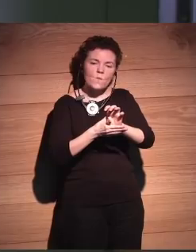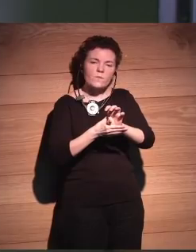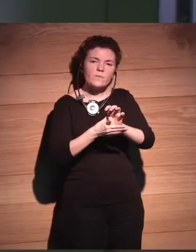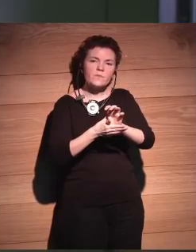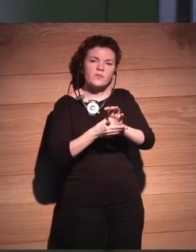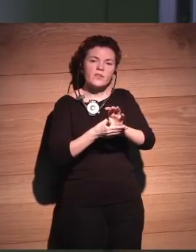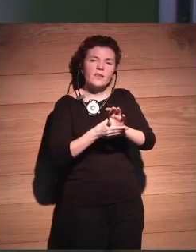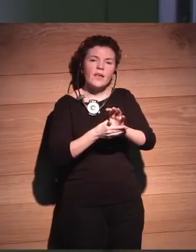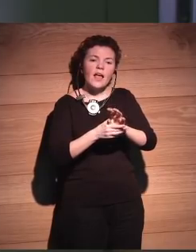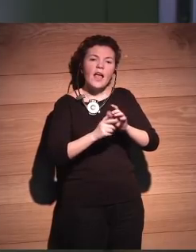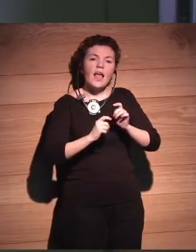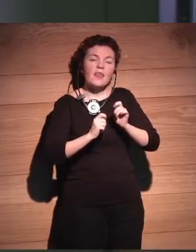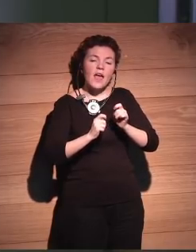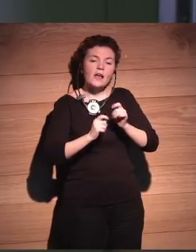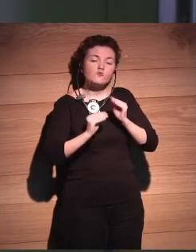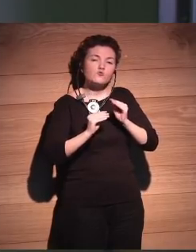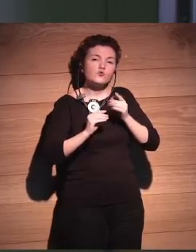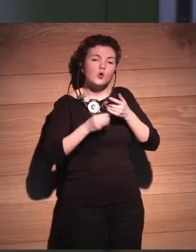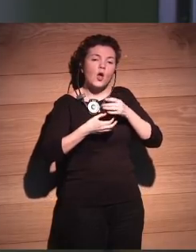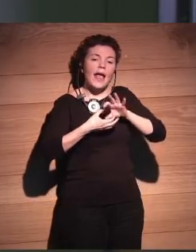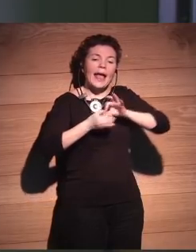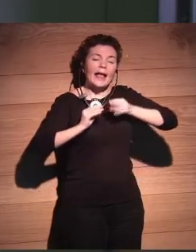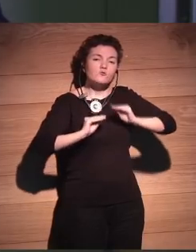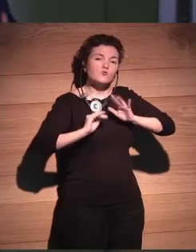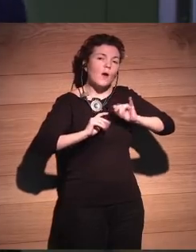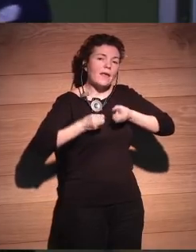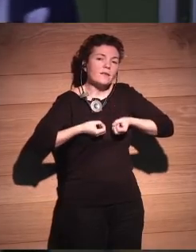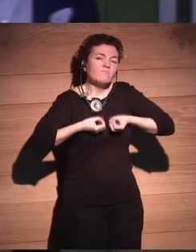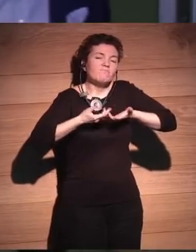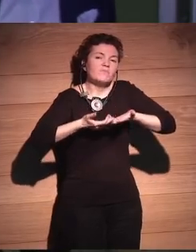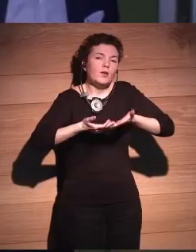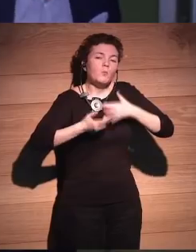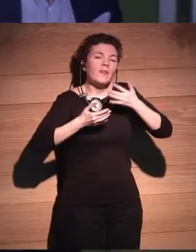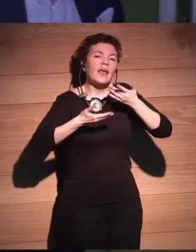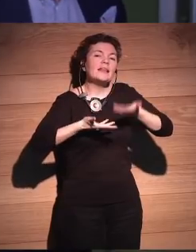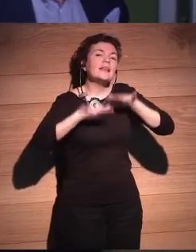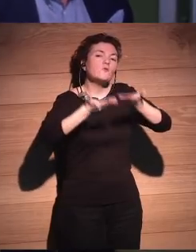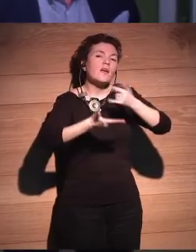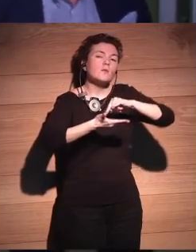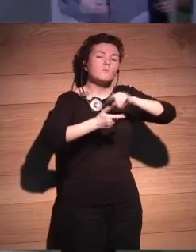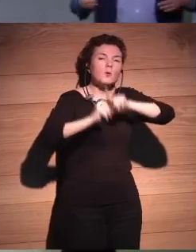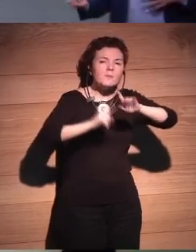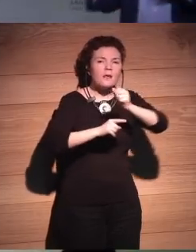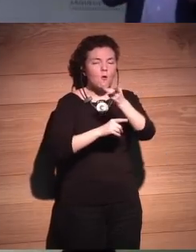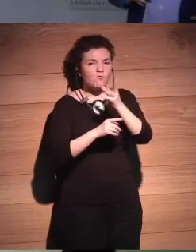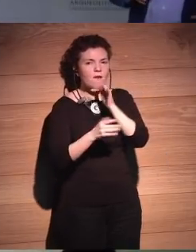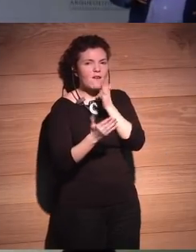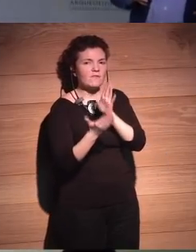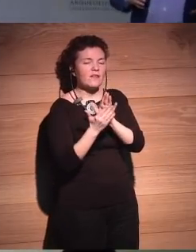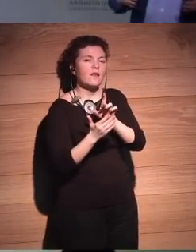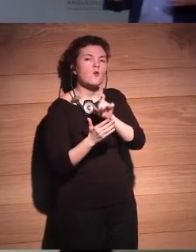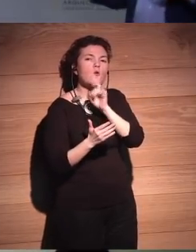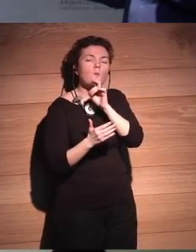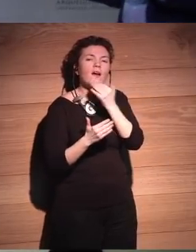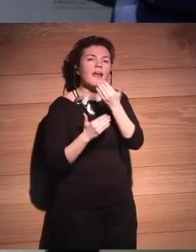expresar el código genético que lleva dentro. Entonces, esto puede ayudar a solucionar algunos problemas a los que nos estamos enfrentando ahora mismo a través de